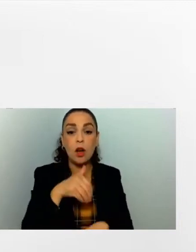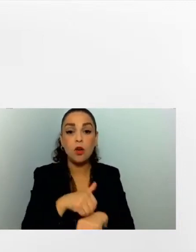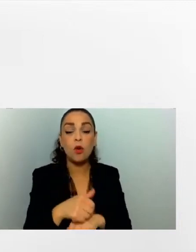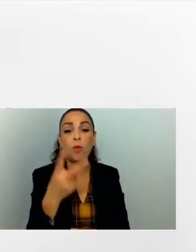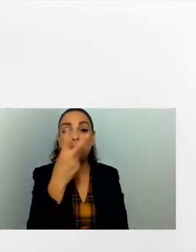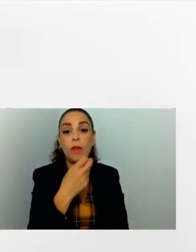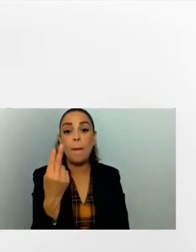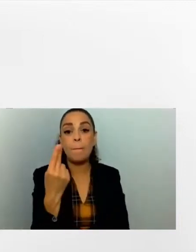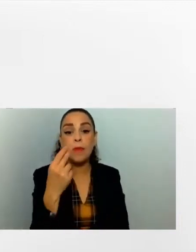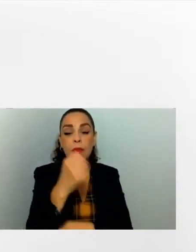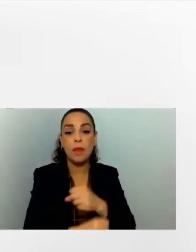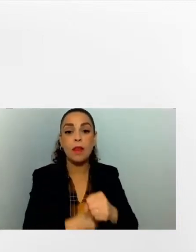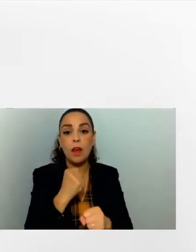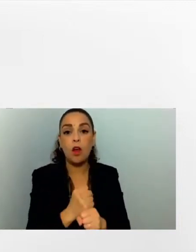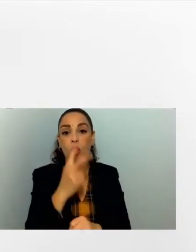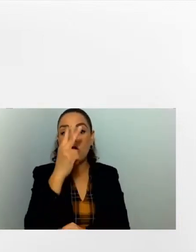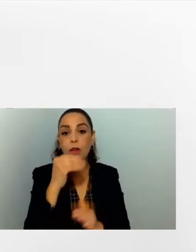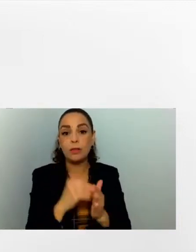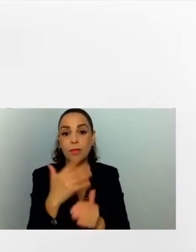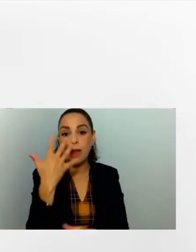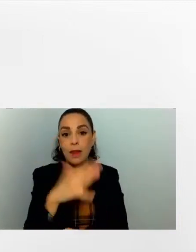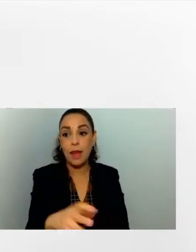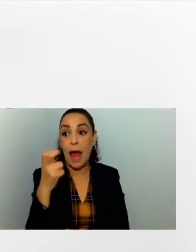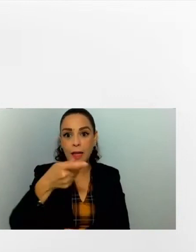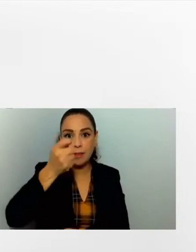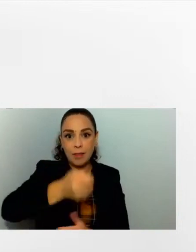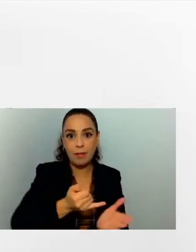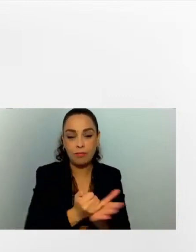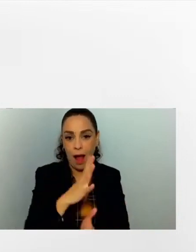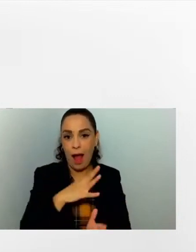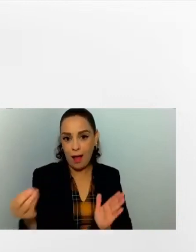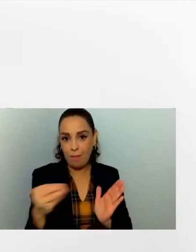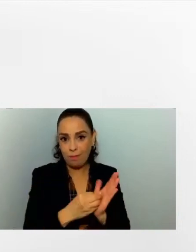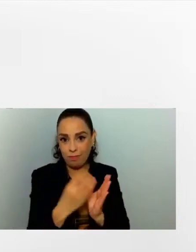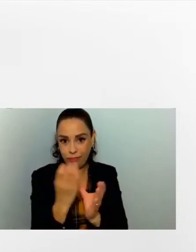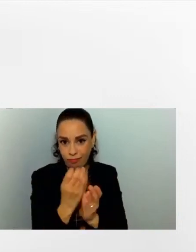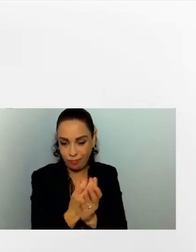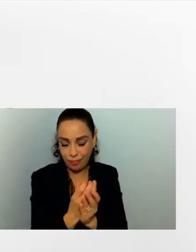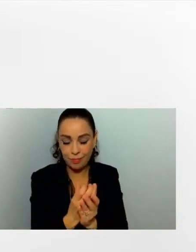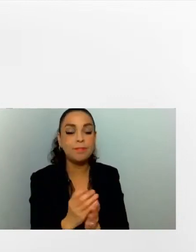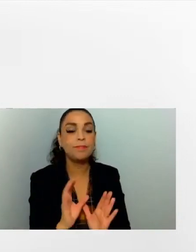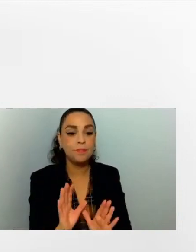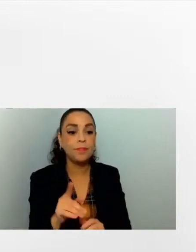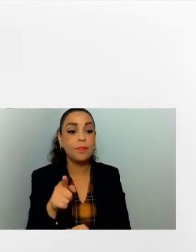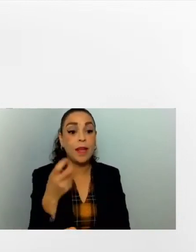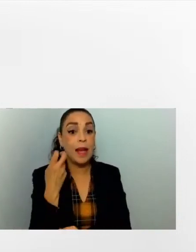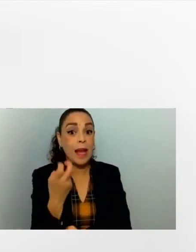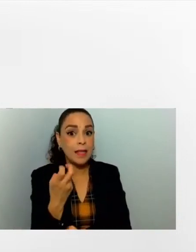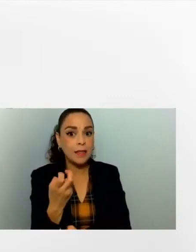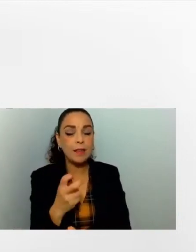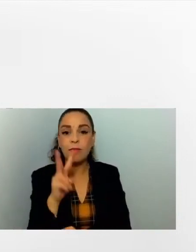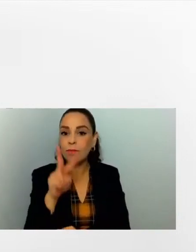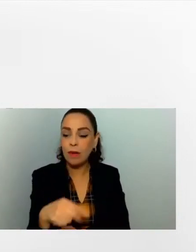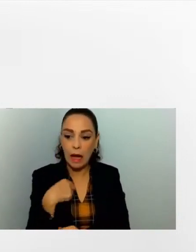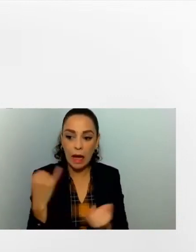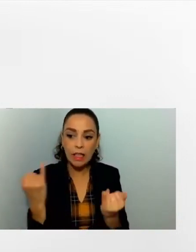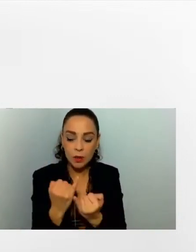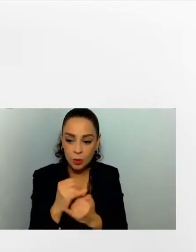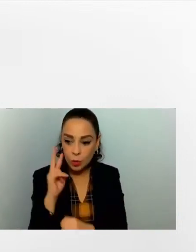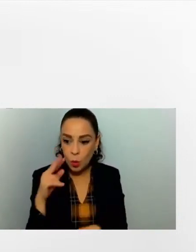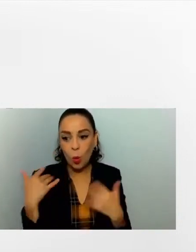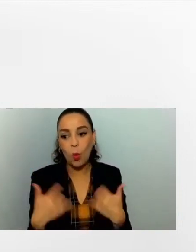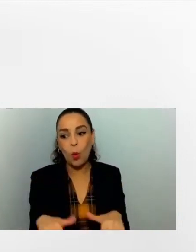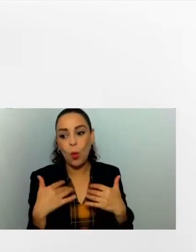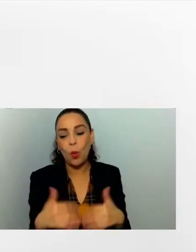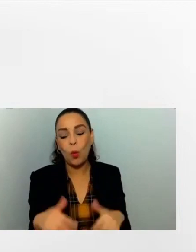del 2010. Y sí, a mí también ese es uno de los asuntos que más me ha llamado la atención, porque